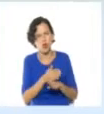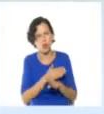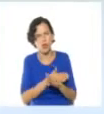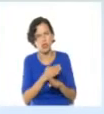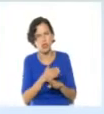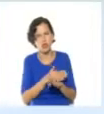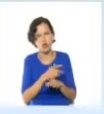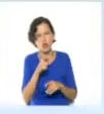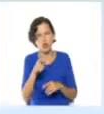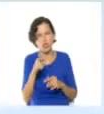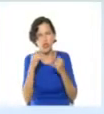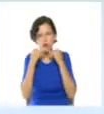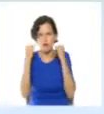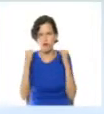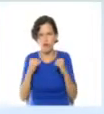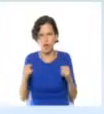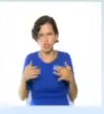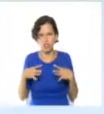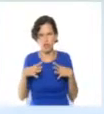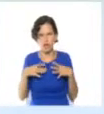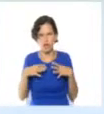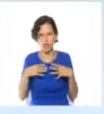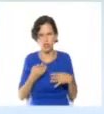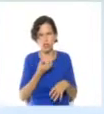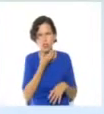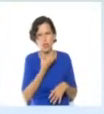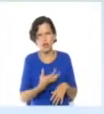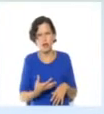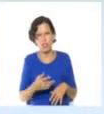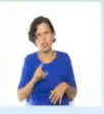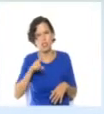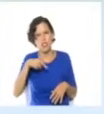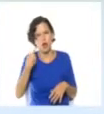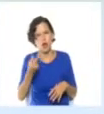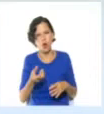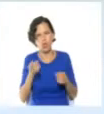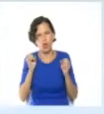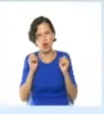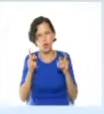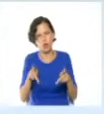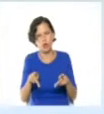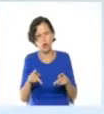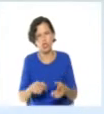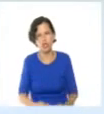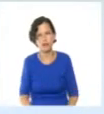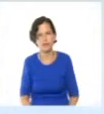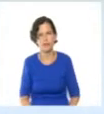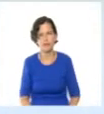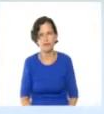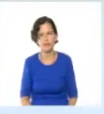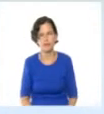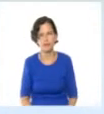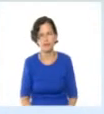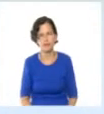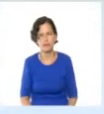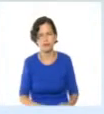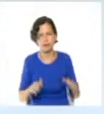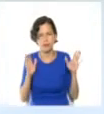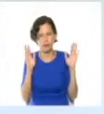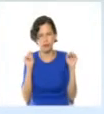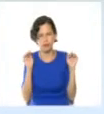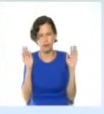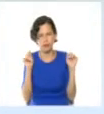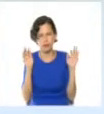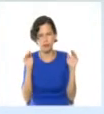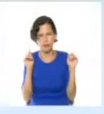con ustedes, felices vacaciones decembrinas y será hasta una próxima oportunidad. ¿Quién les habló? El